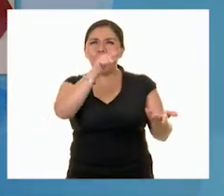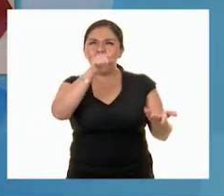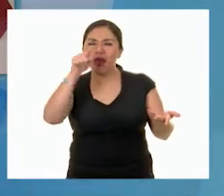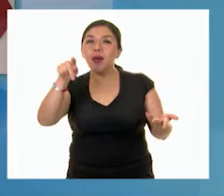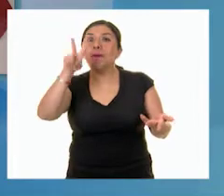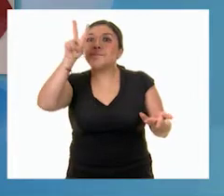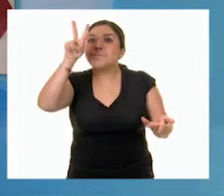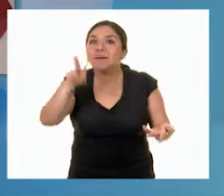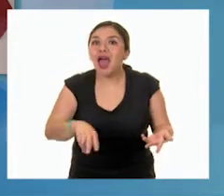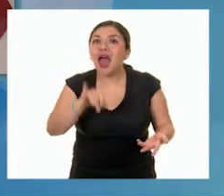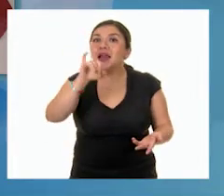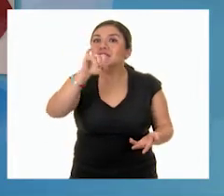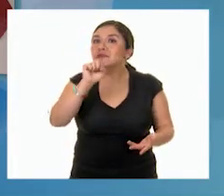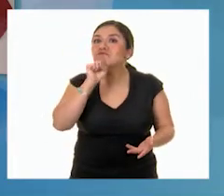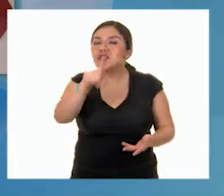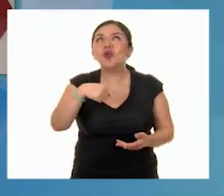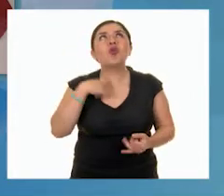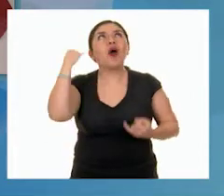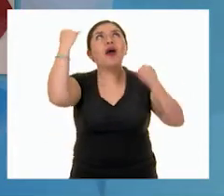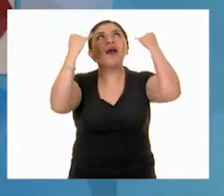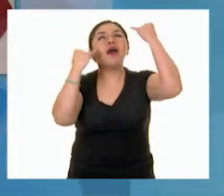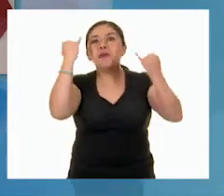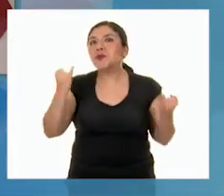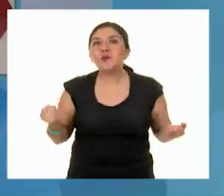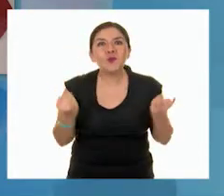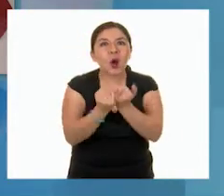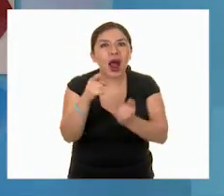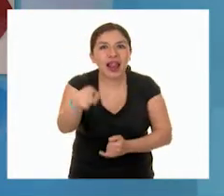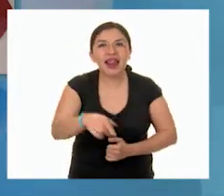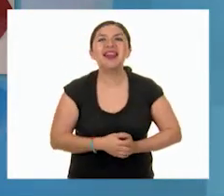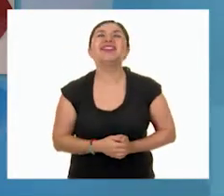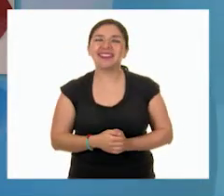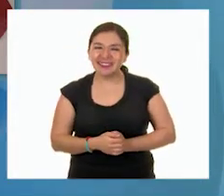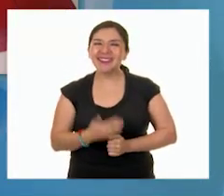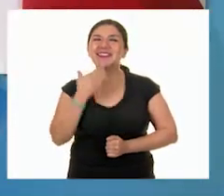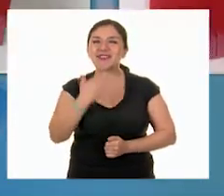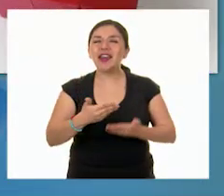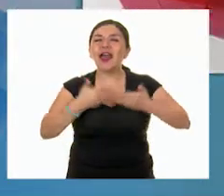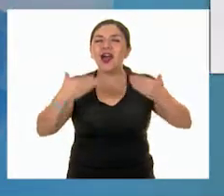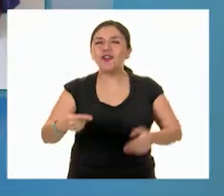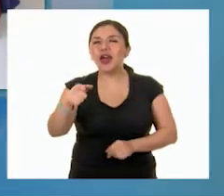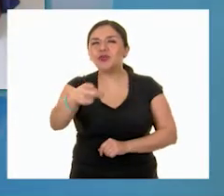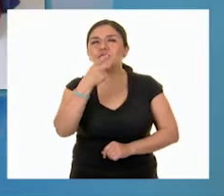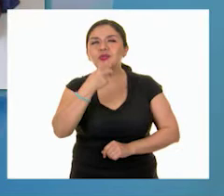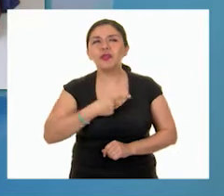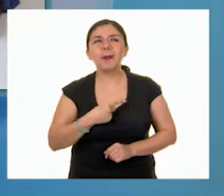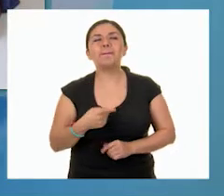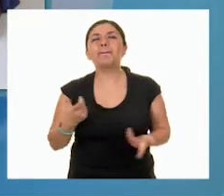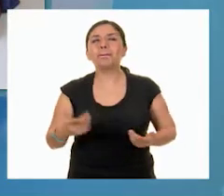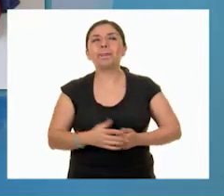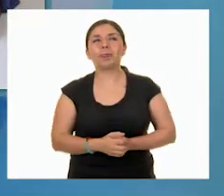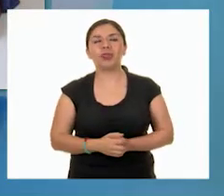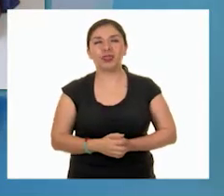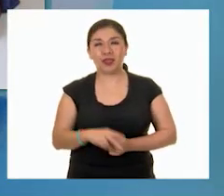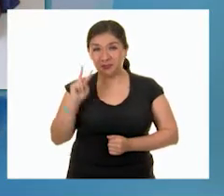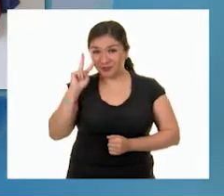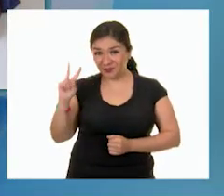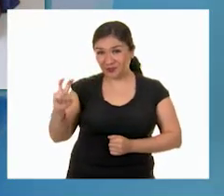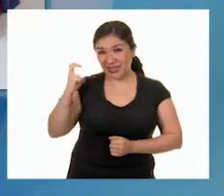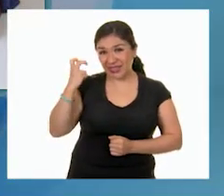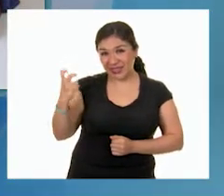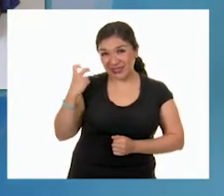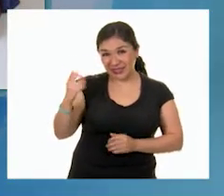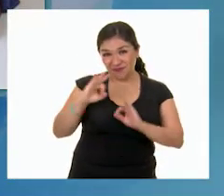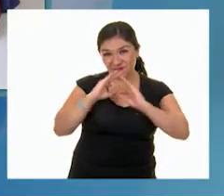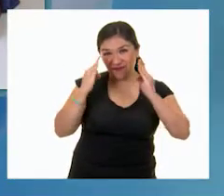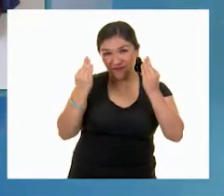¡Sí! Es el mismo que imaginé. Ahora díganme, ¿cuál será el volumen de este prisma